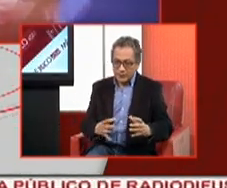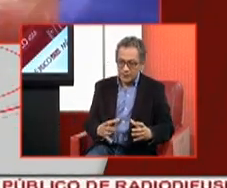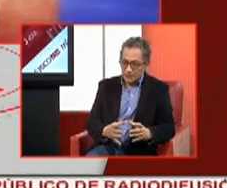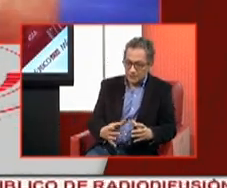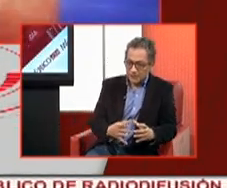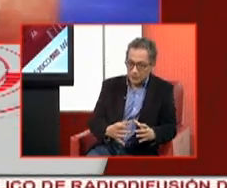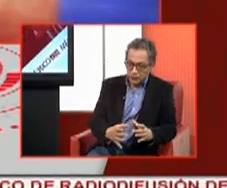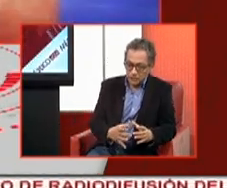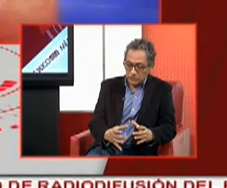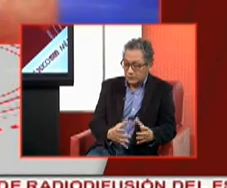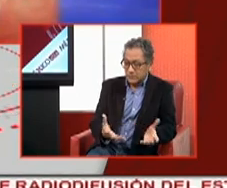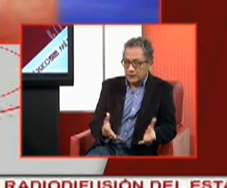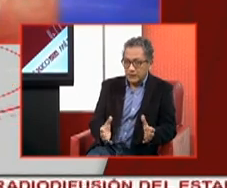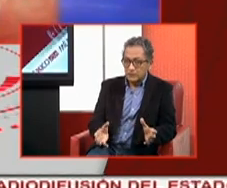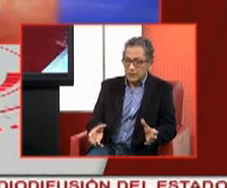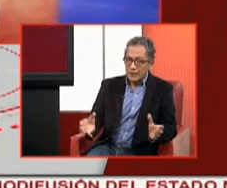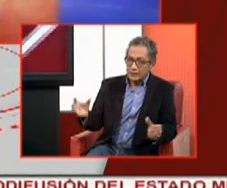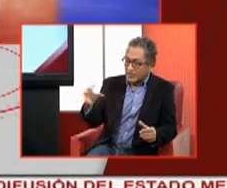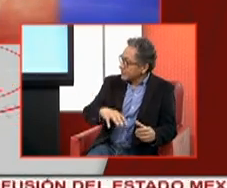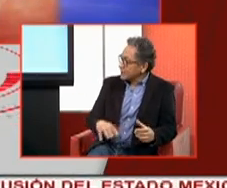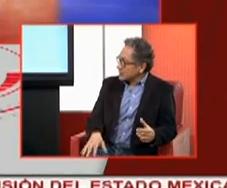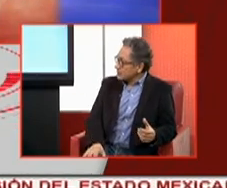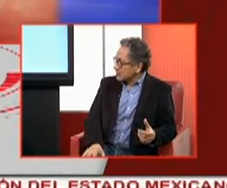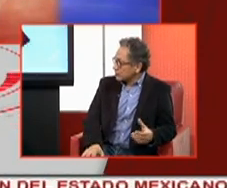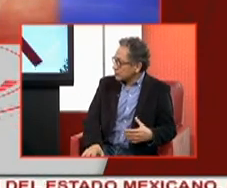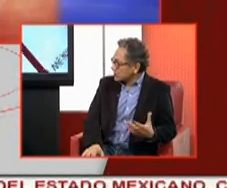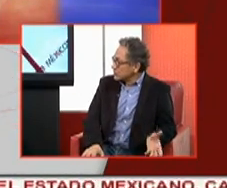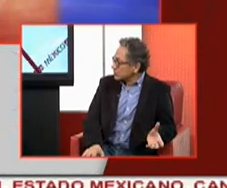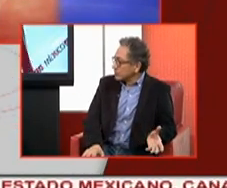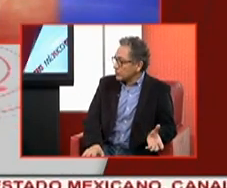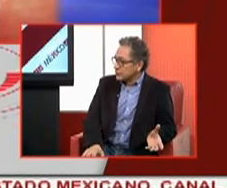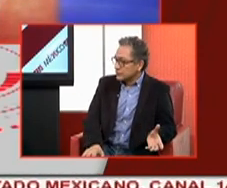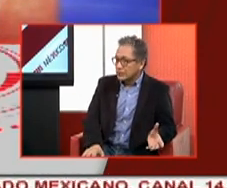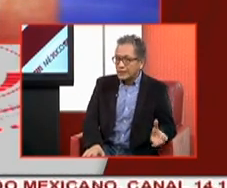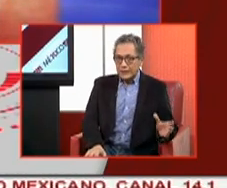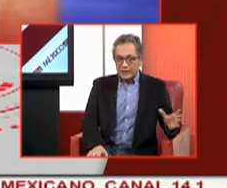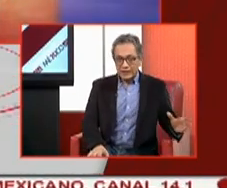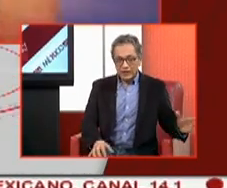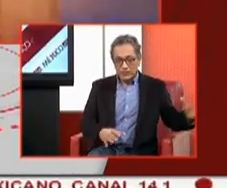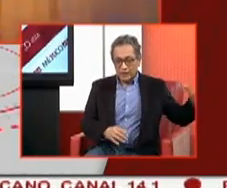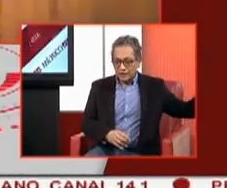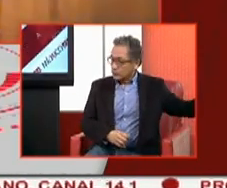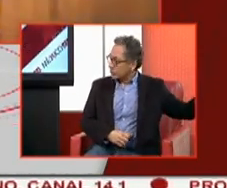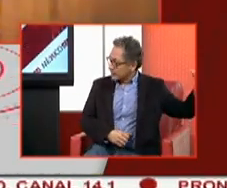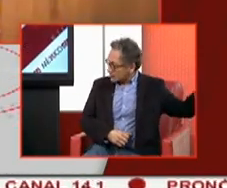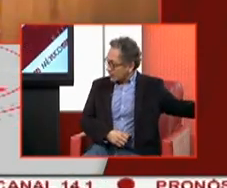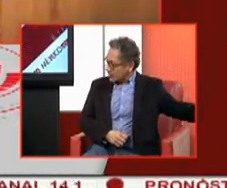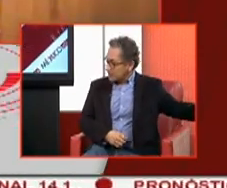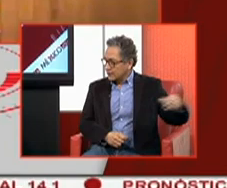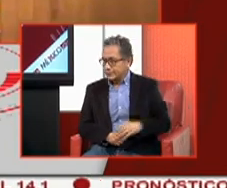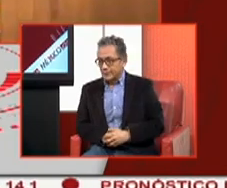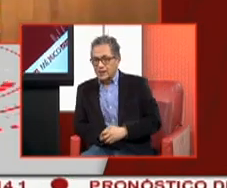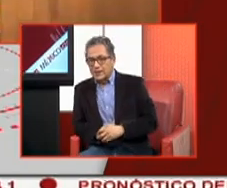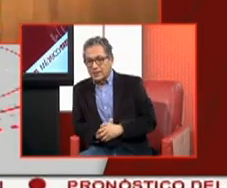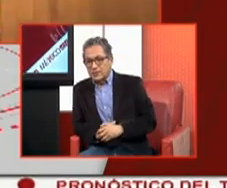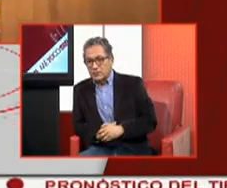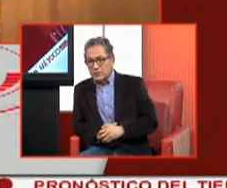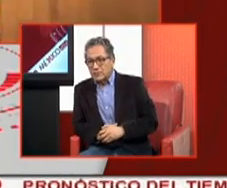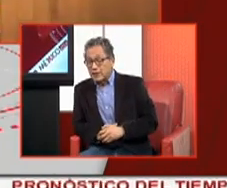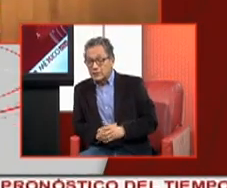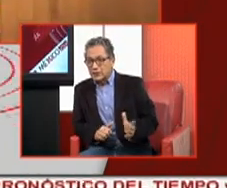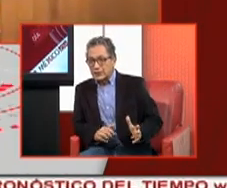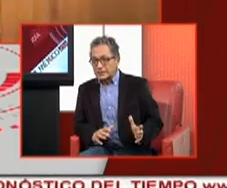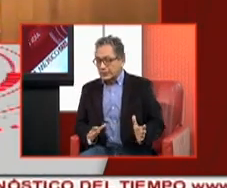formaban parte del circuito interno, miraban hacia el centro. Tiene un simbolismo. Y había una gran torre que estaba ahí, en la